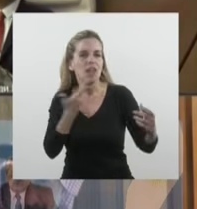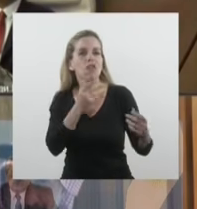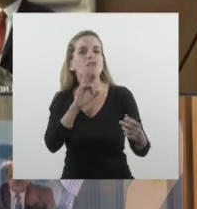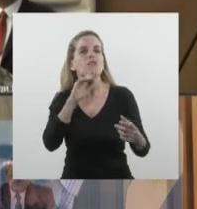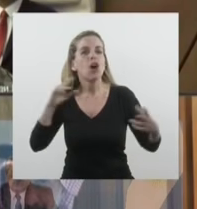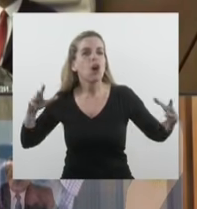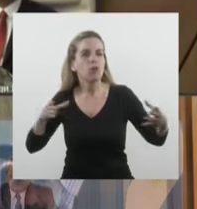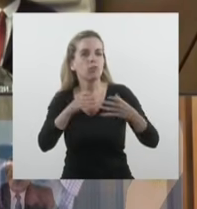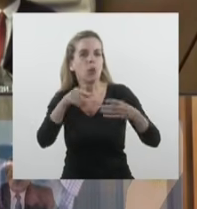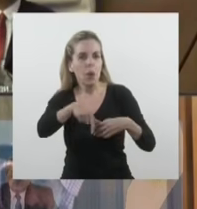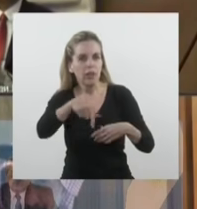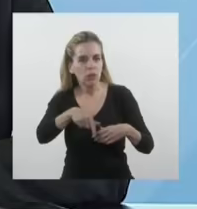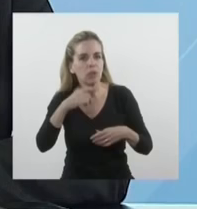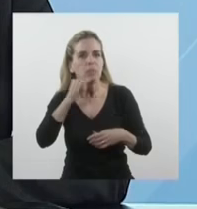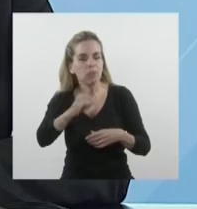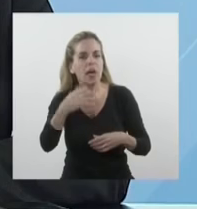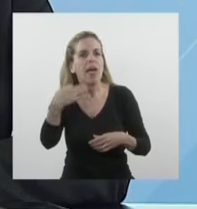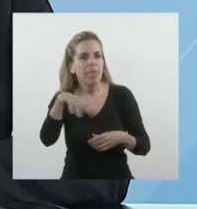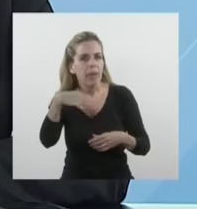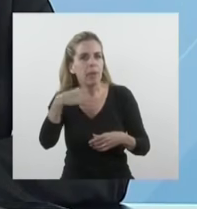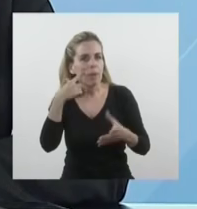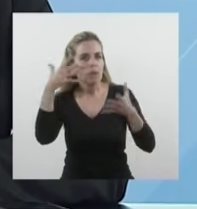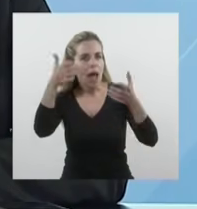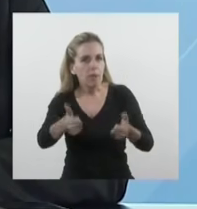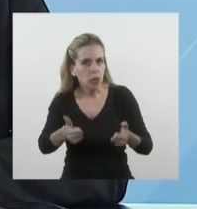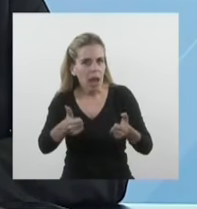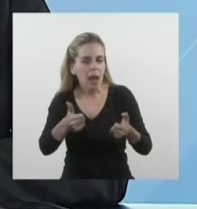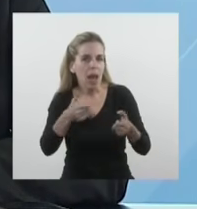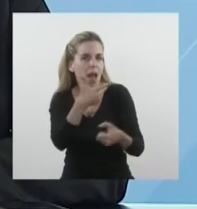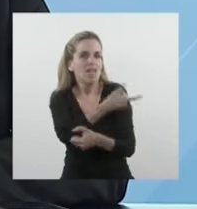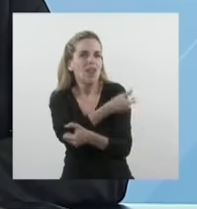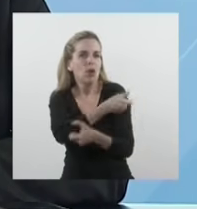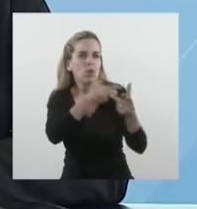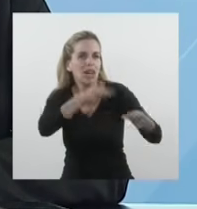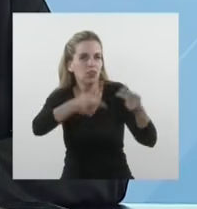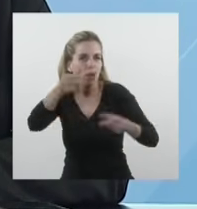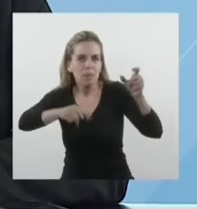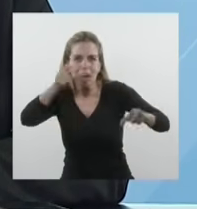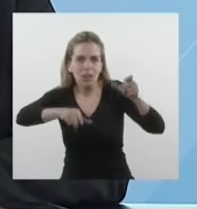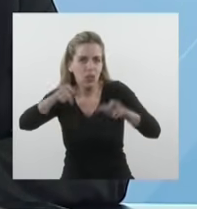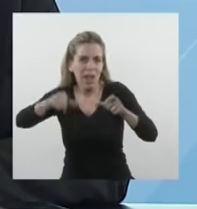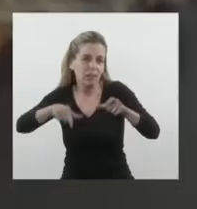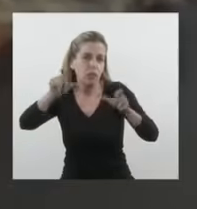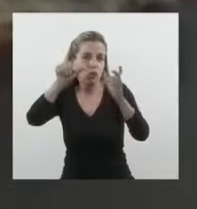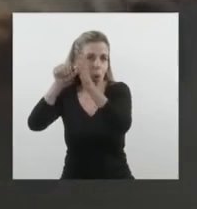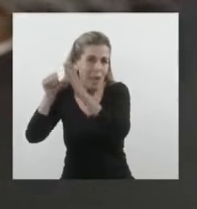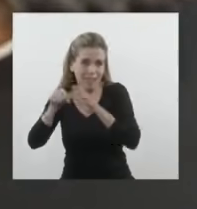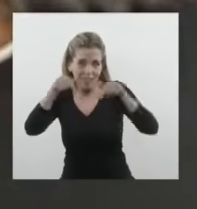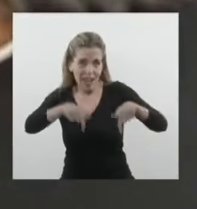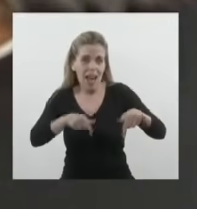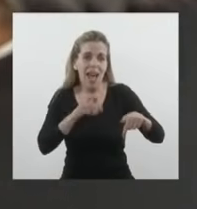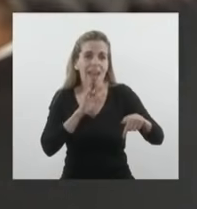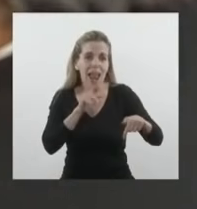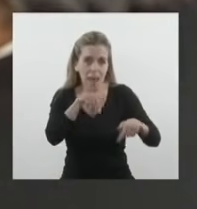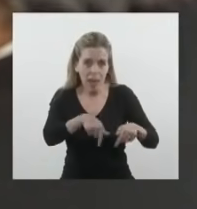bien tenemos que favorecer a la vocación de las personas extranjeras en nuestro suelo y también a